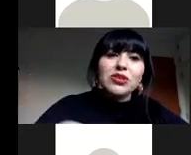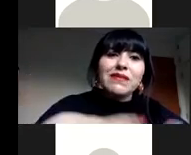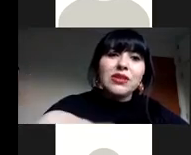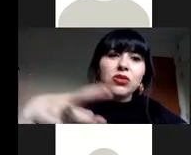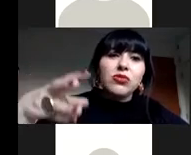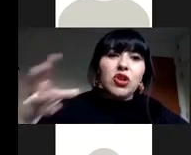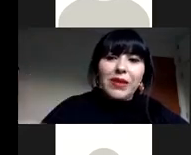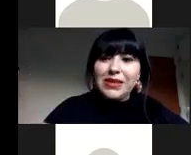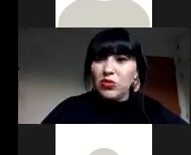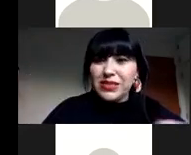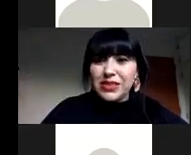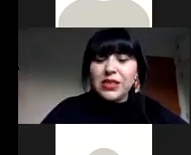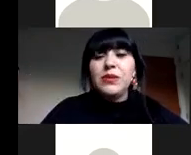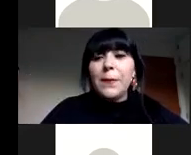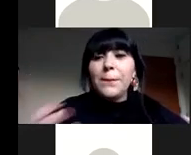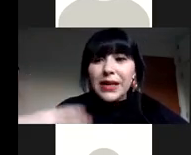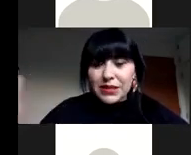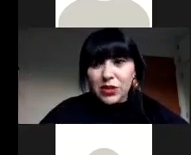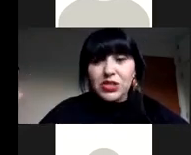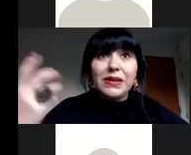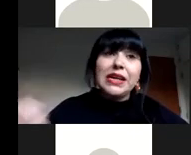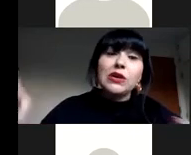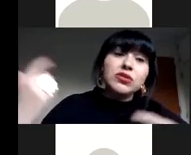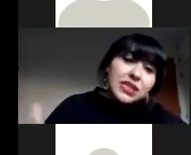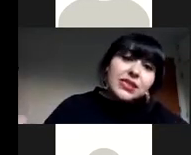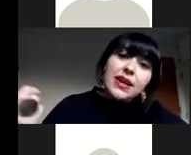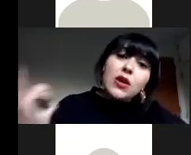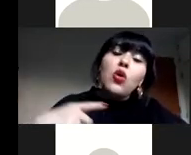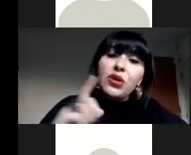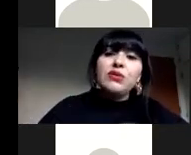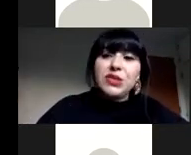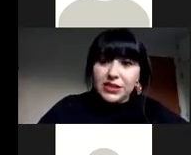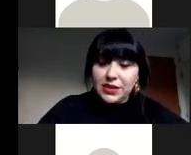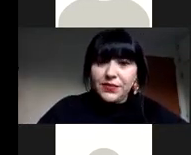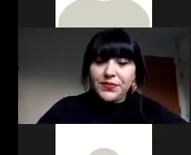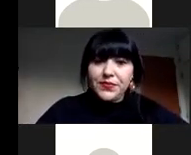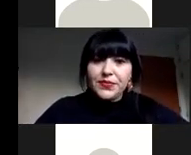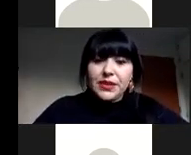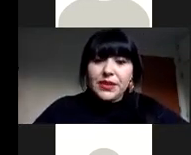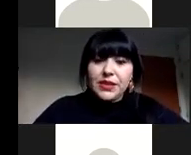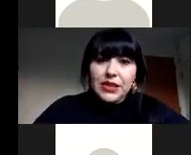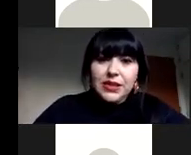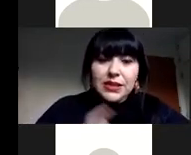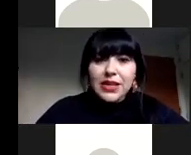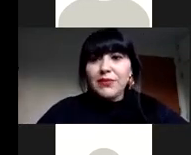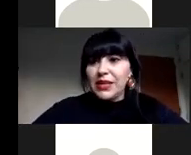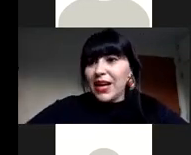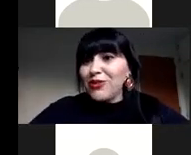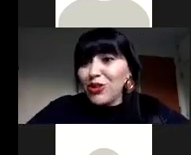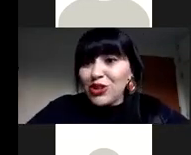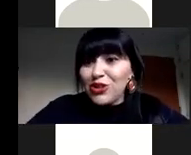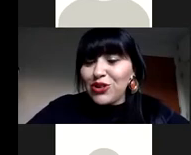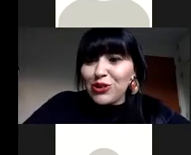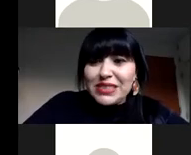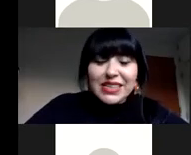que yo establezco como normales o a seguir para mis hijos, de manera consciente o inconsciente. Dale, Mari, ¿algún